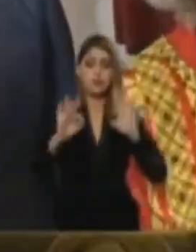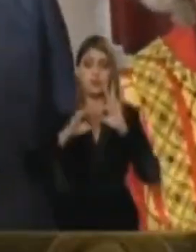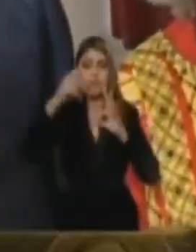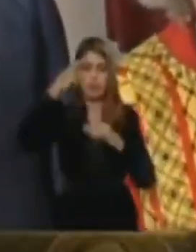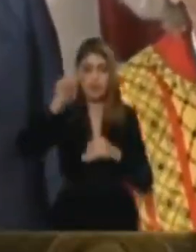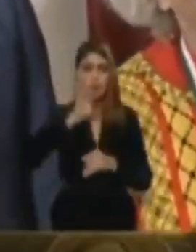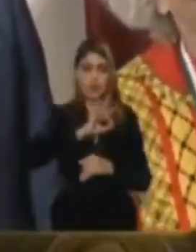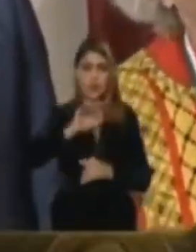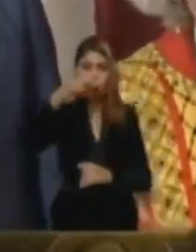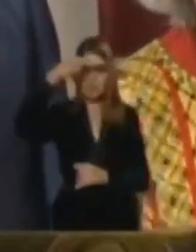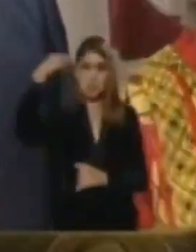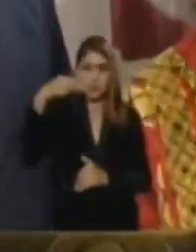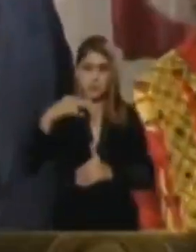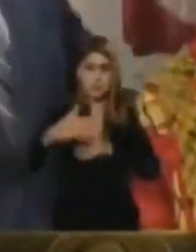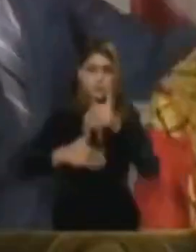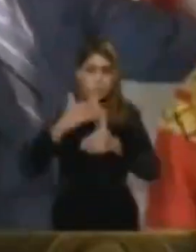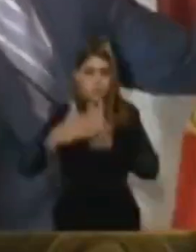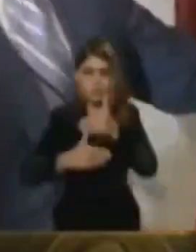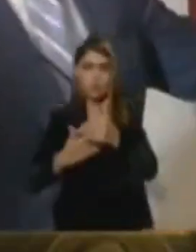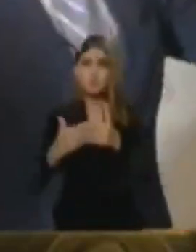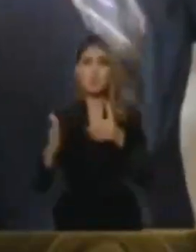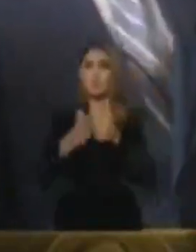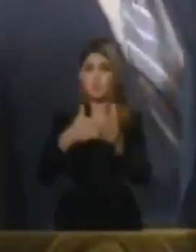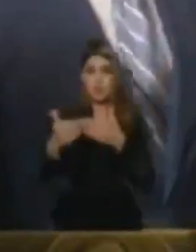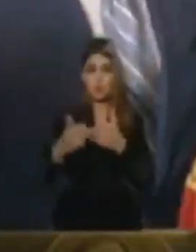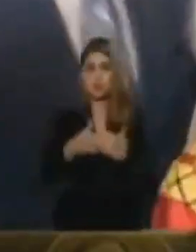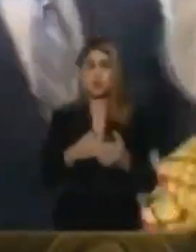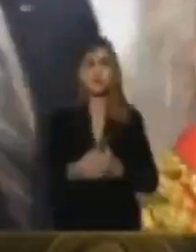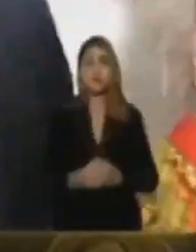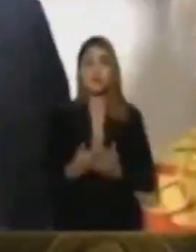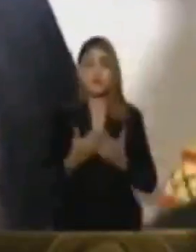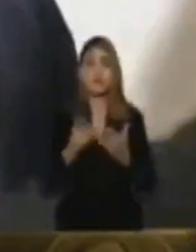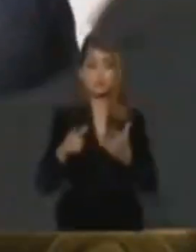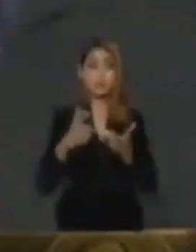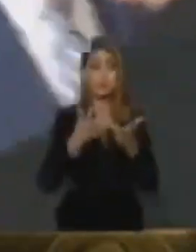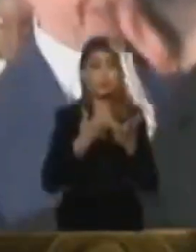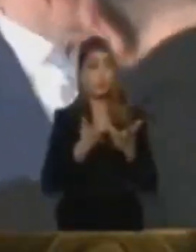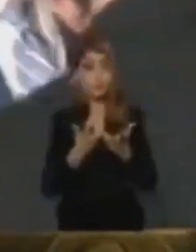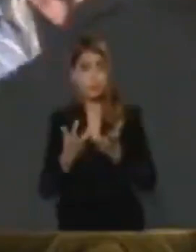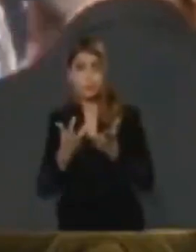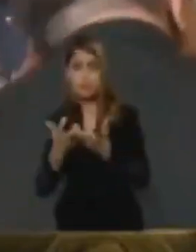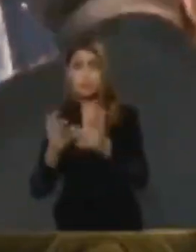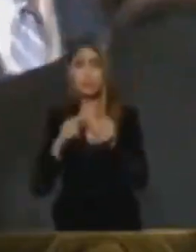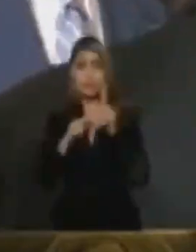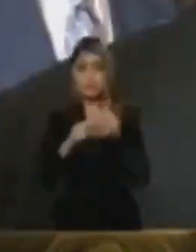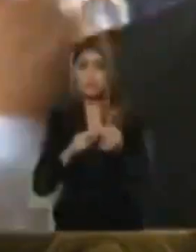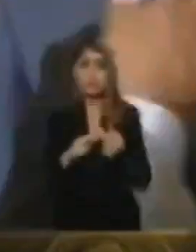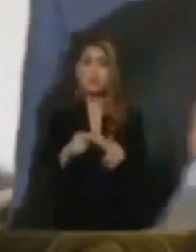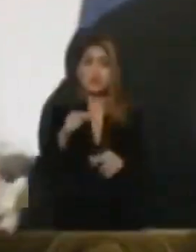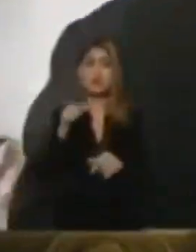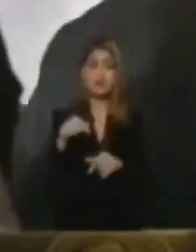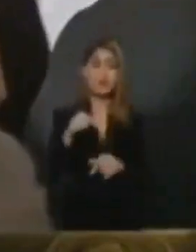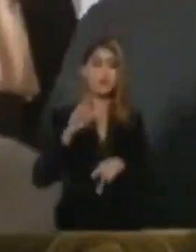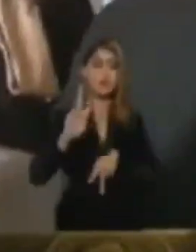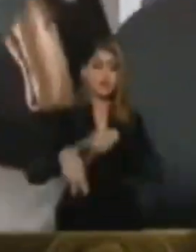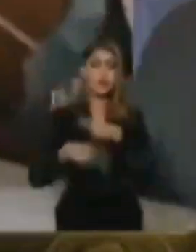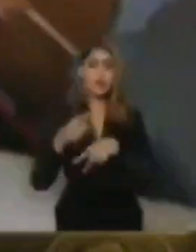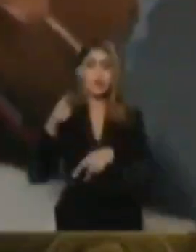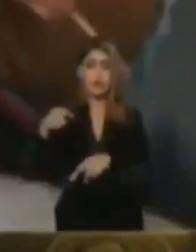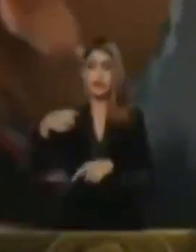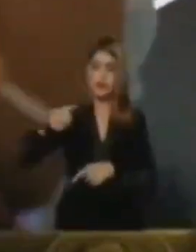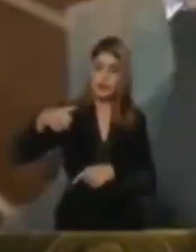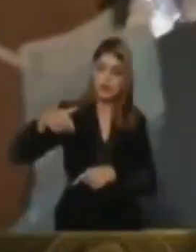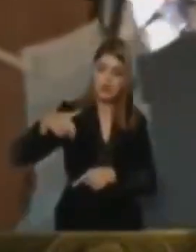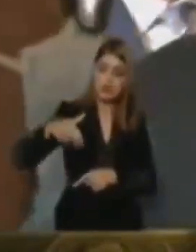construcción del México moderno. Todavía en este recorrido se estará dirigiendo unos instantes más, estará bajando por la